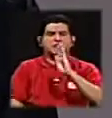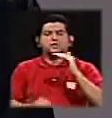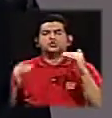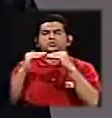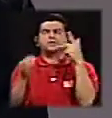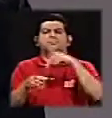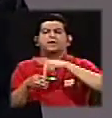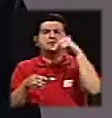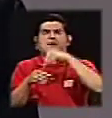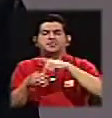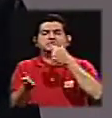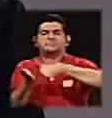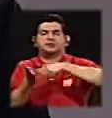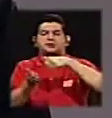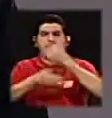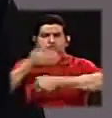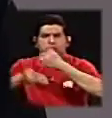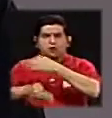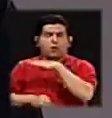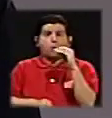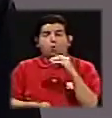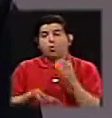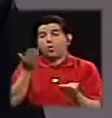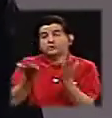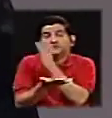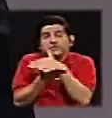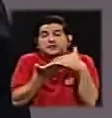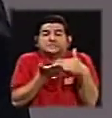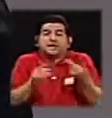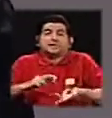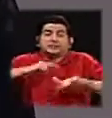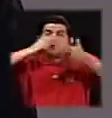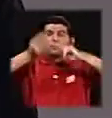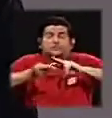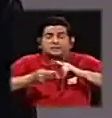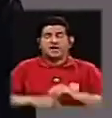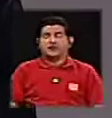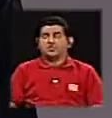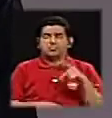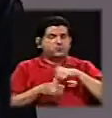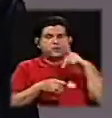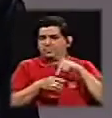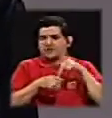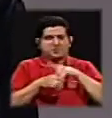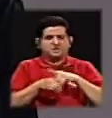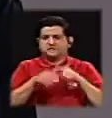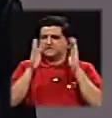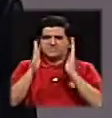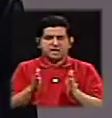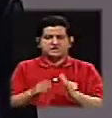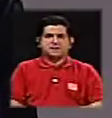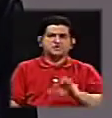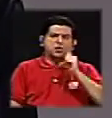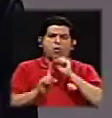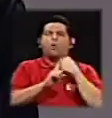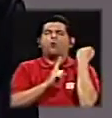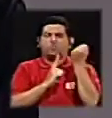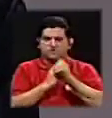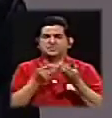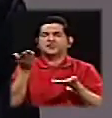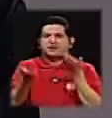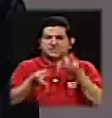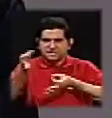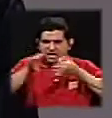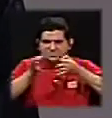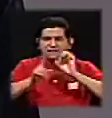de participación electoral, o si se quiere ver en la parte opuesta, el abstencionismo. Hay otros factores que explican